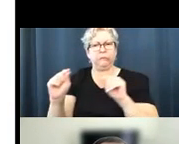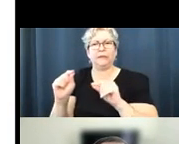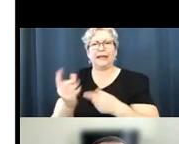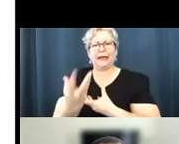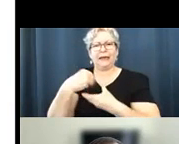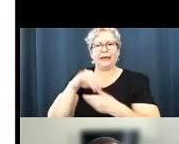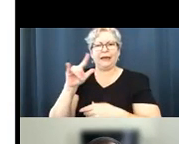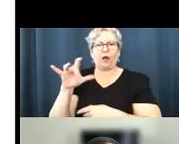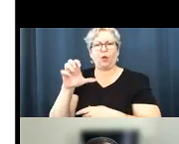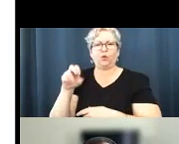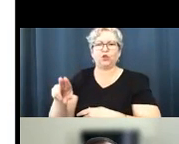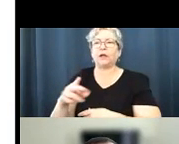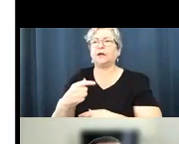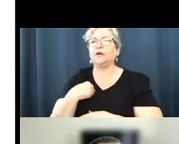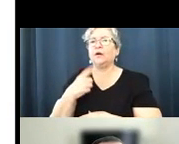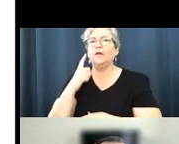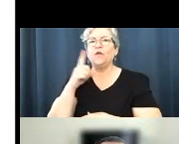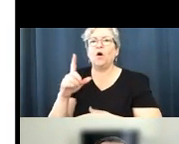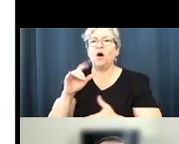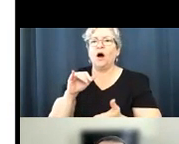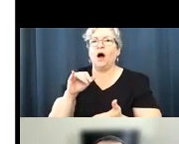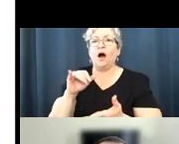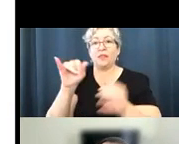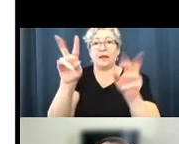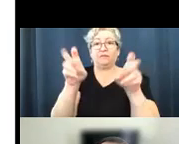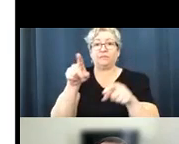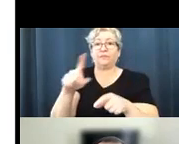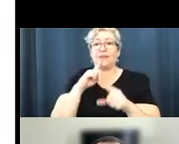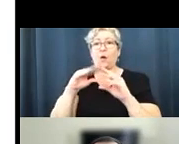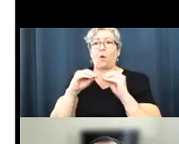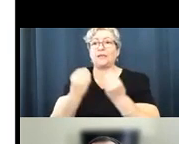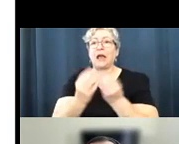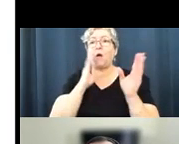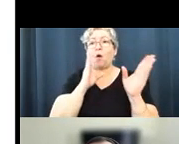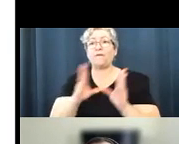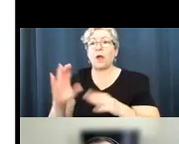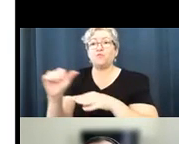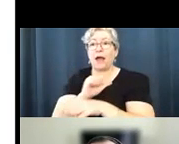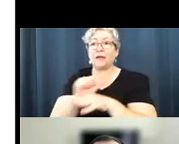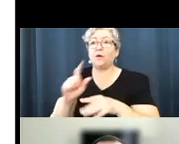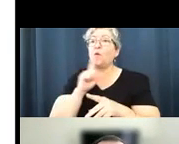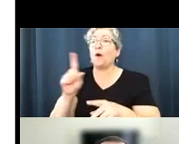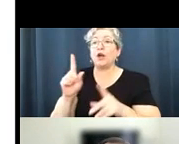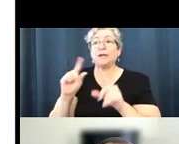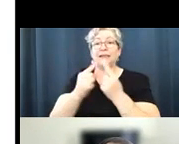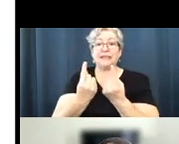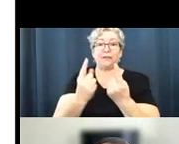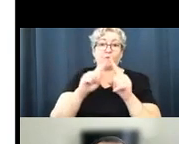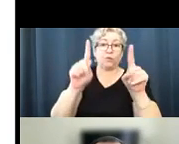tenemos una definición un poco, ¿verdad? Y es un esfuerzo